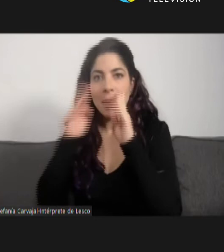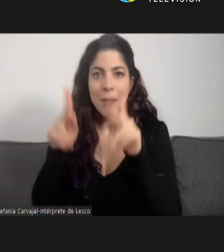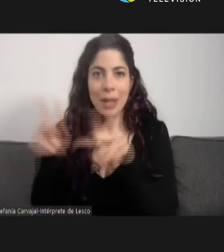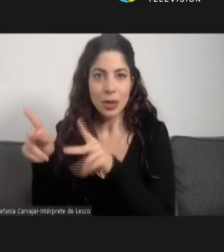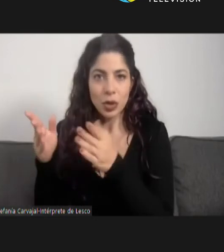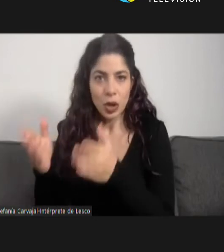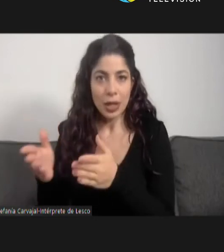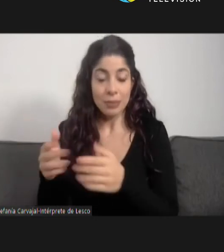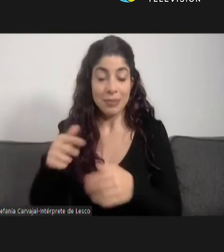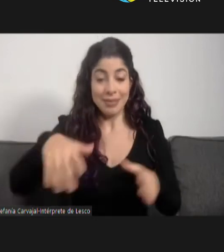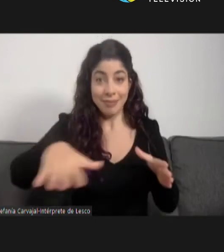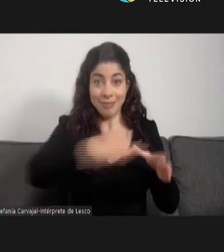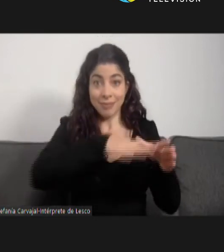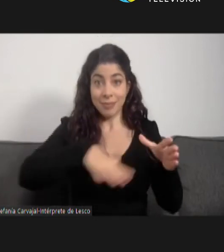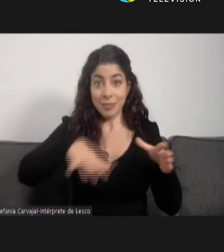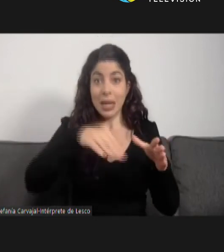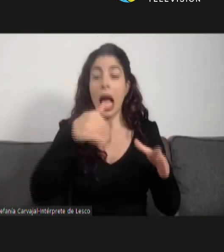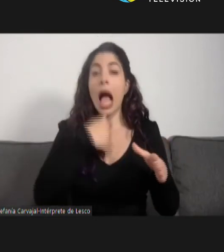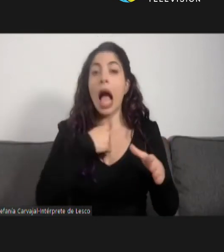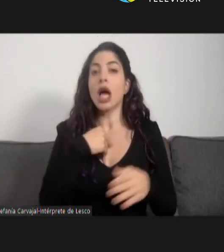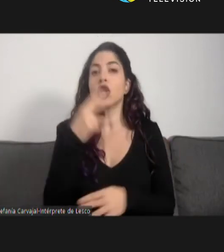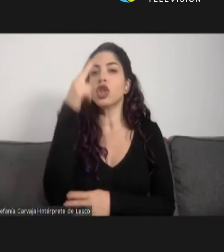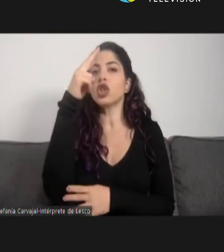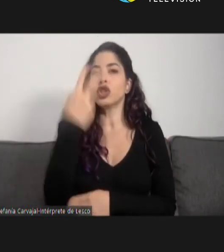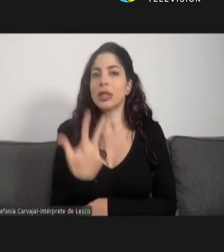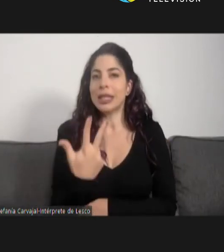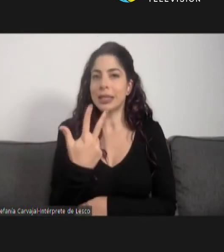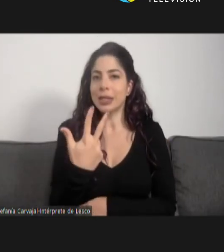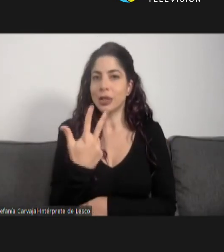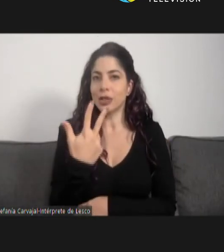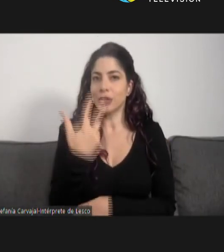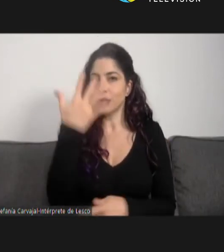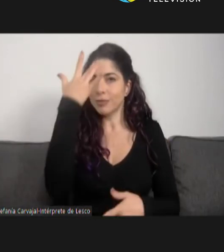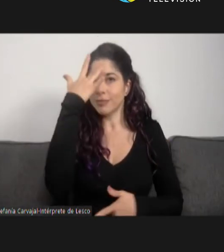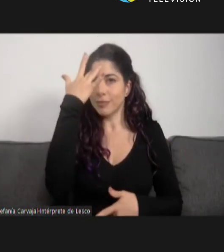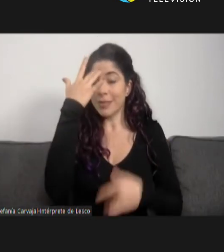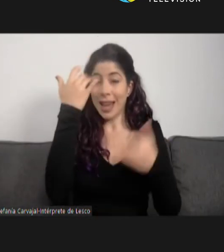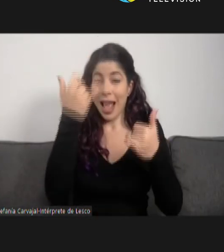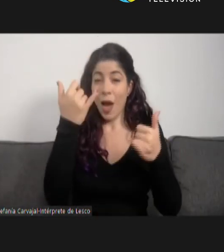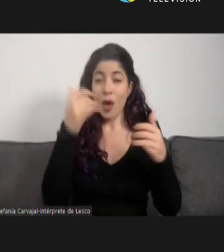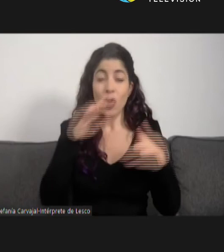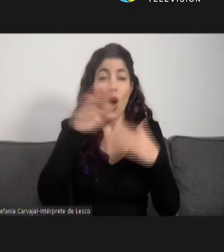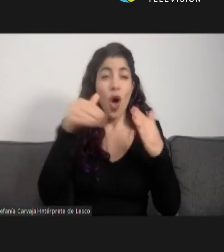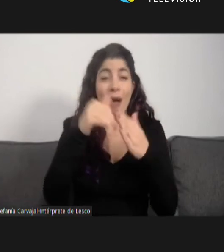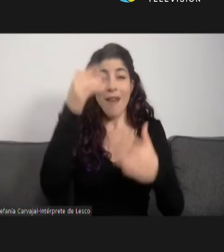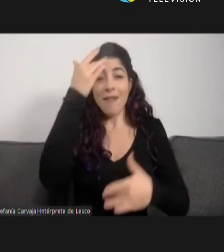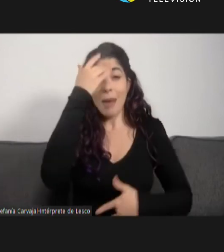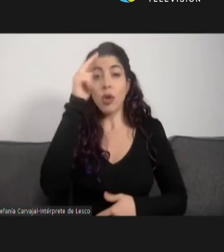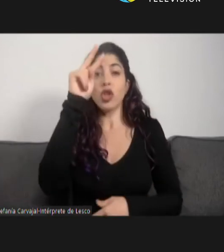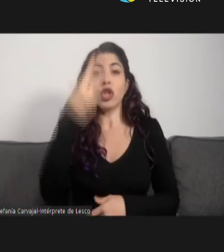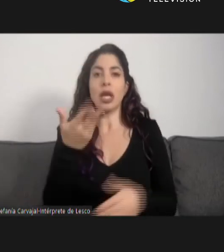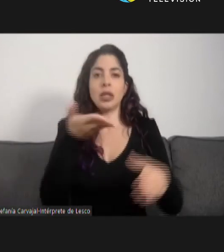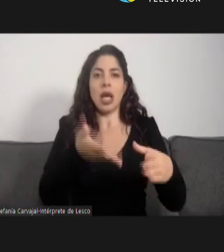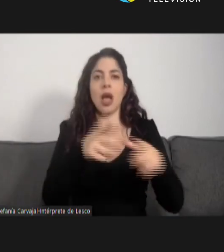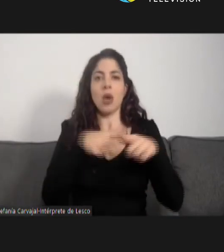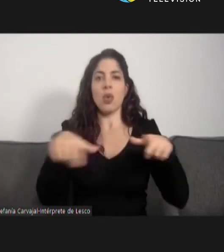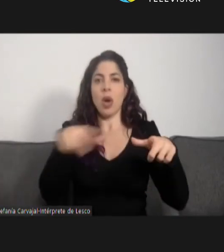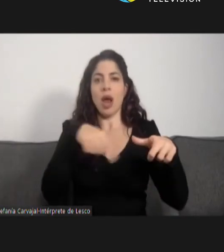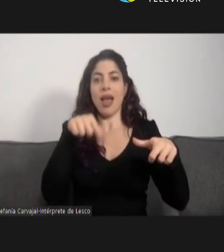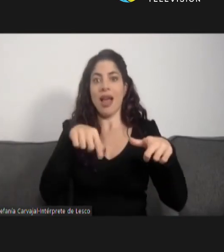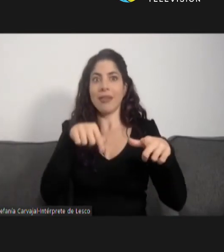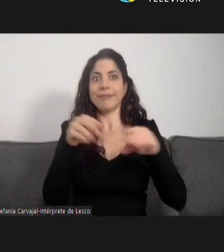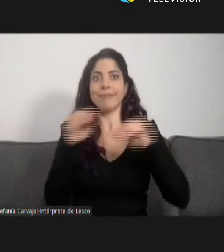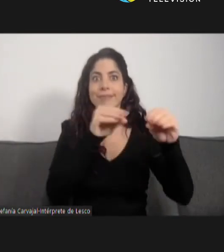región, tenemos 2/3 de los casos que en este momento se están presentando y que inciden en la ocupación hospitalaria.